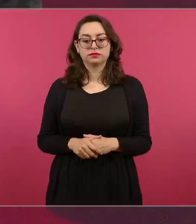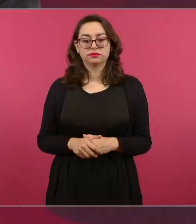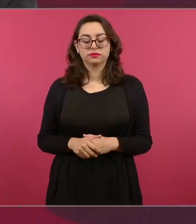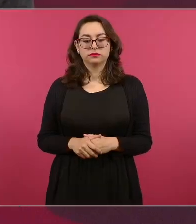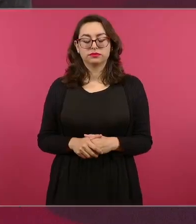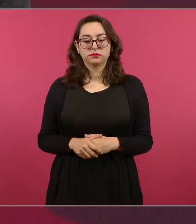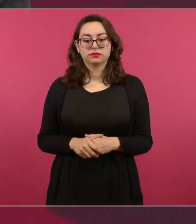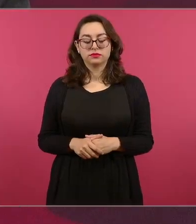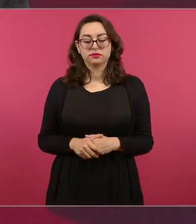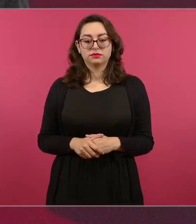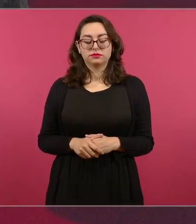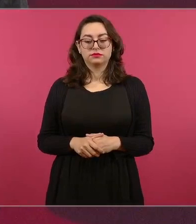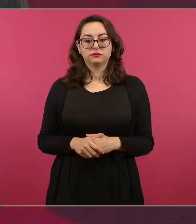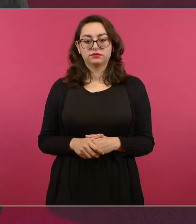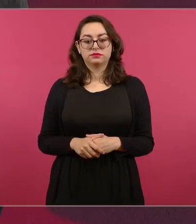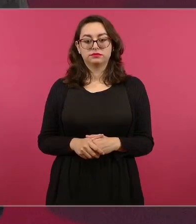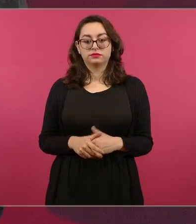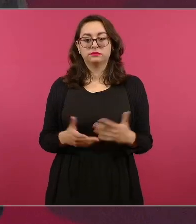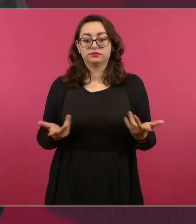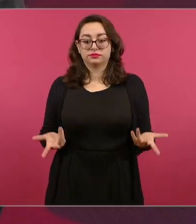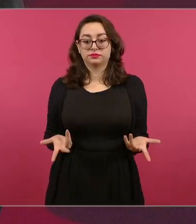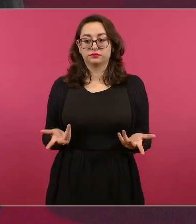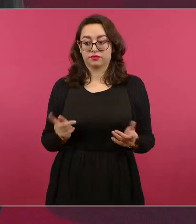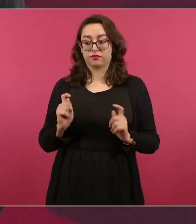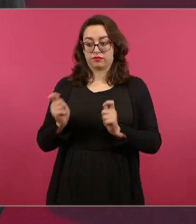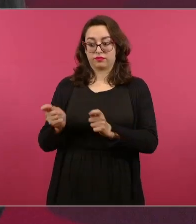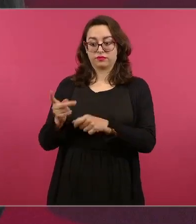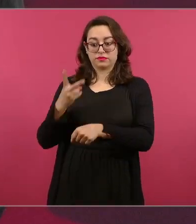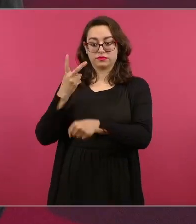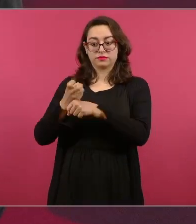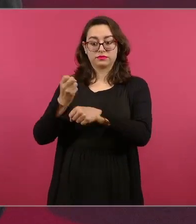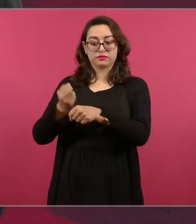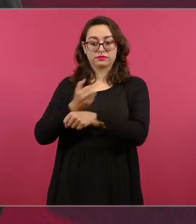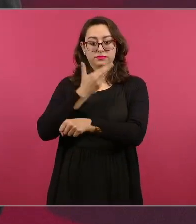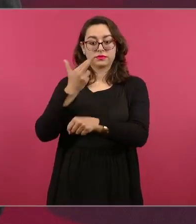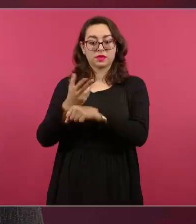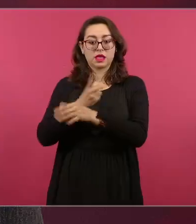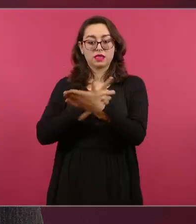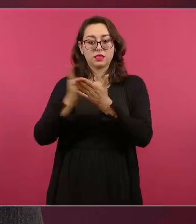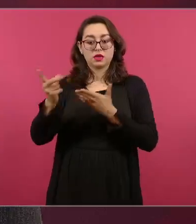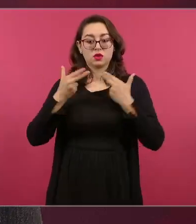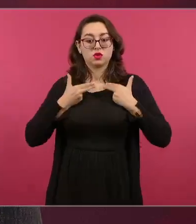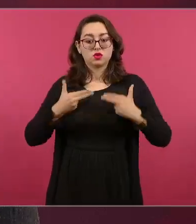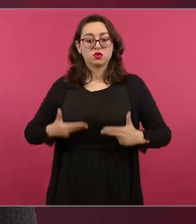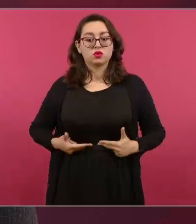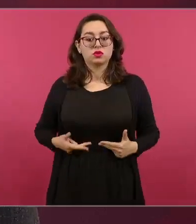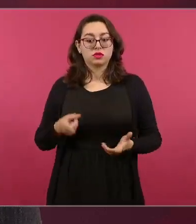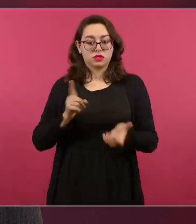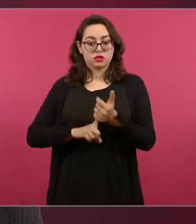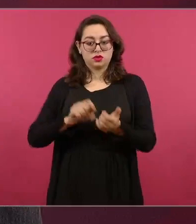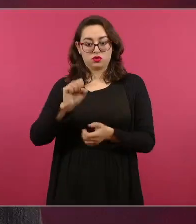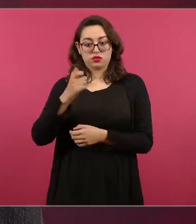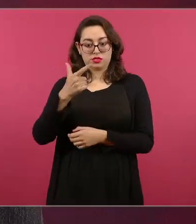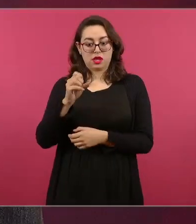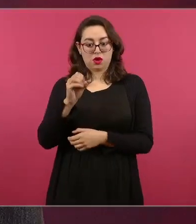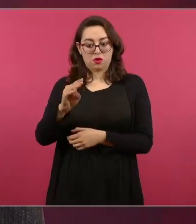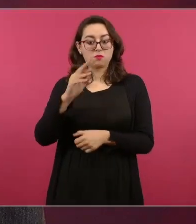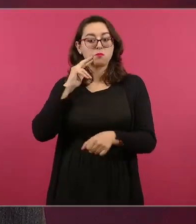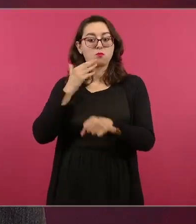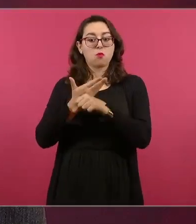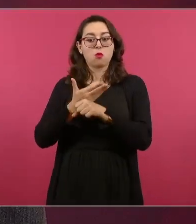dependía de la Subsecretaría de Derechos Humanos de Alejandro Encinas.